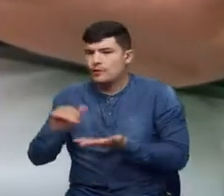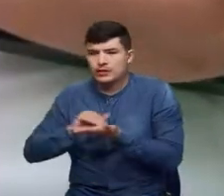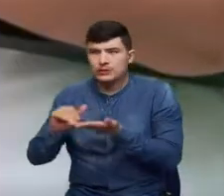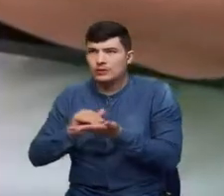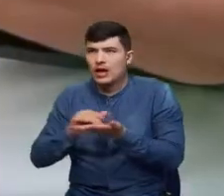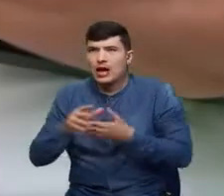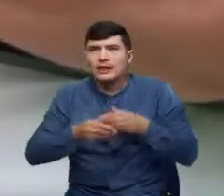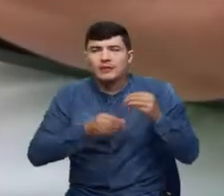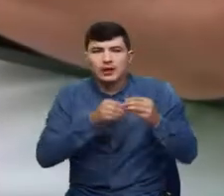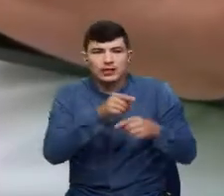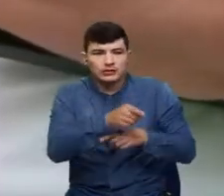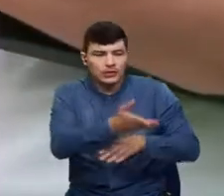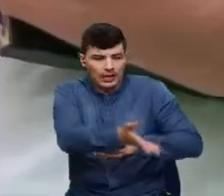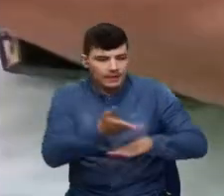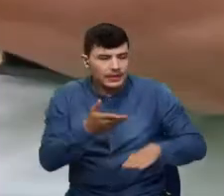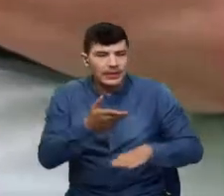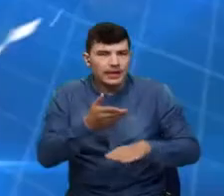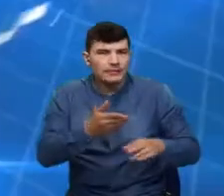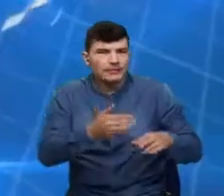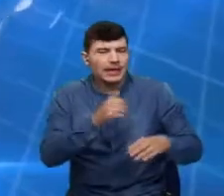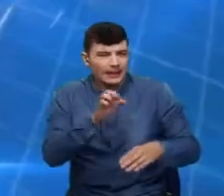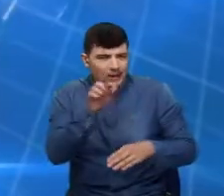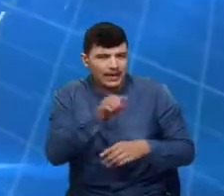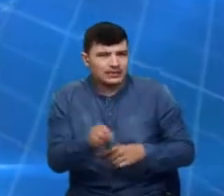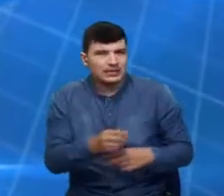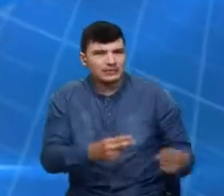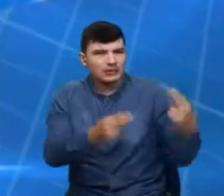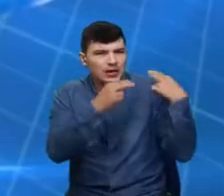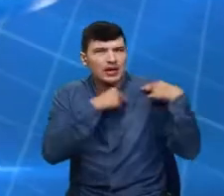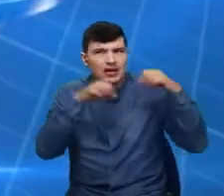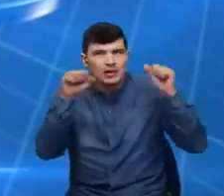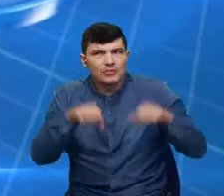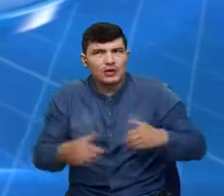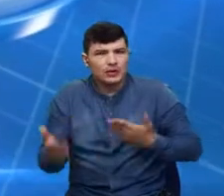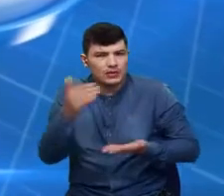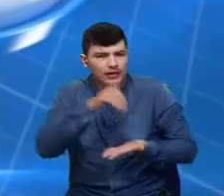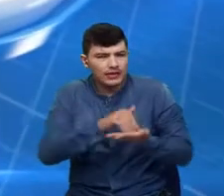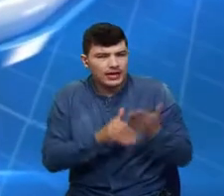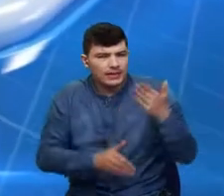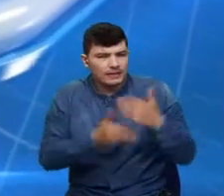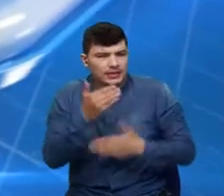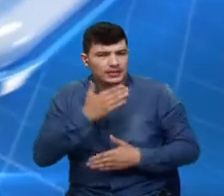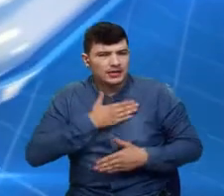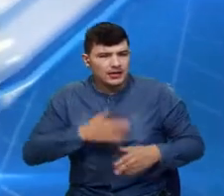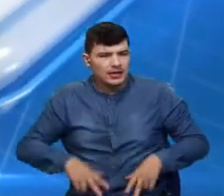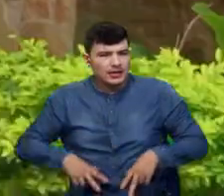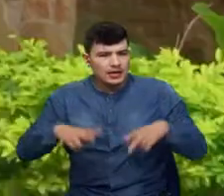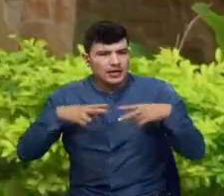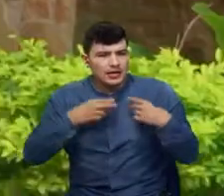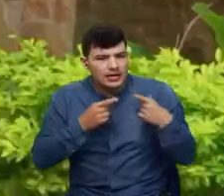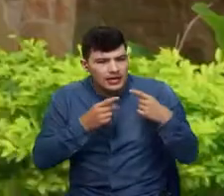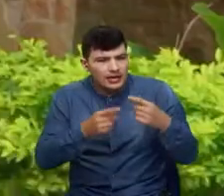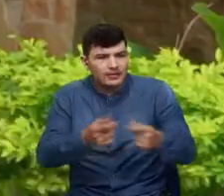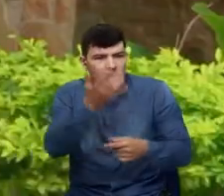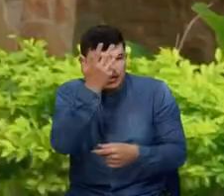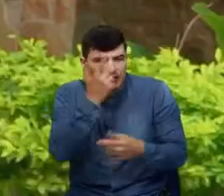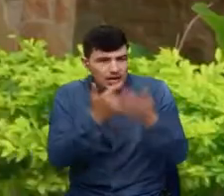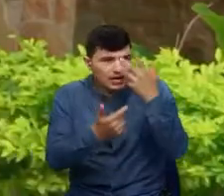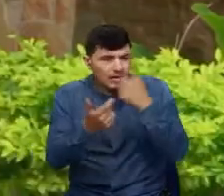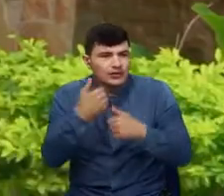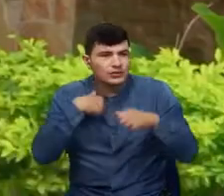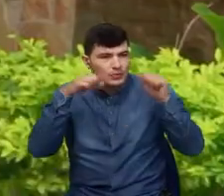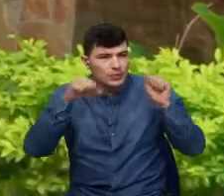le pide a su ep s que asuma su responsabilidad y le permita finalmente retomar su vida que me agilicen los exámenes para poder un día el